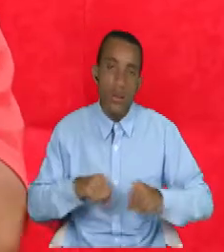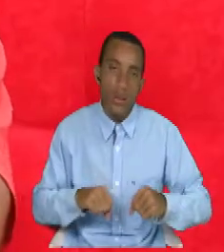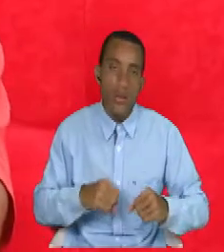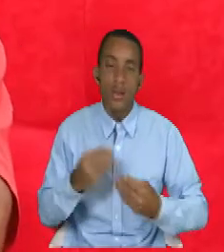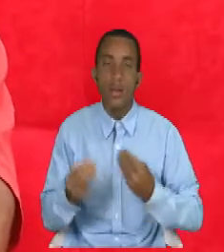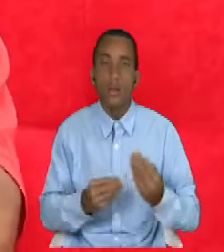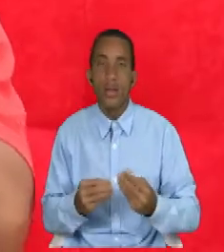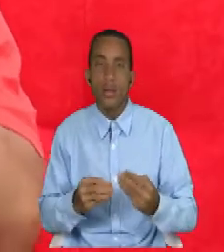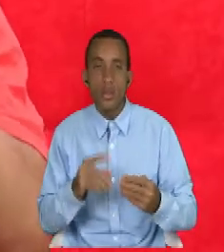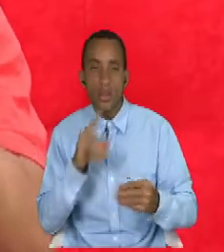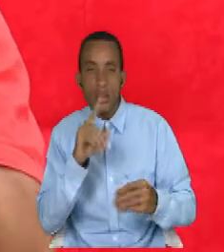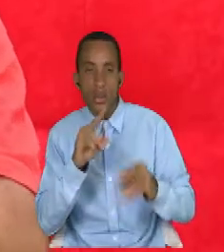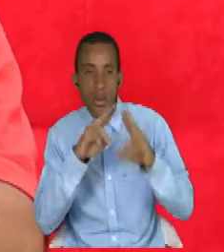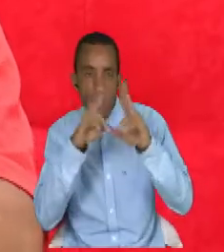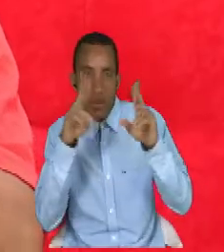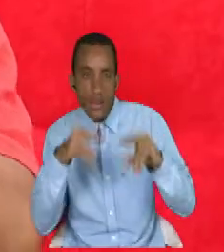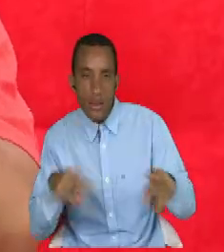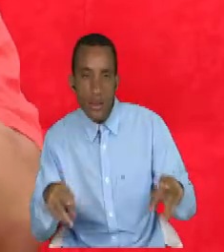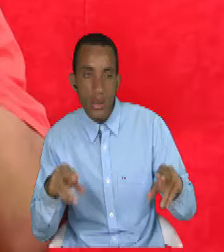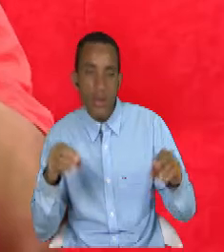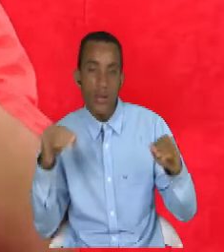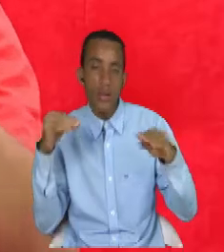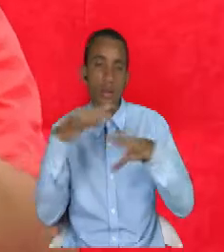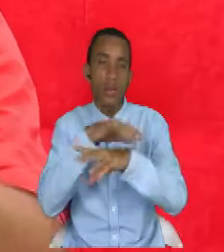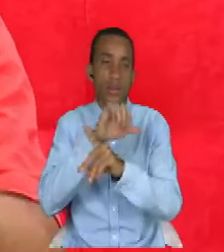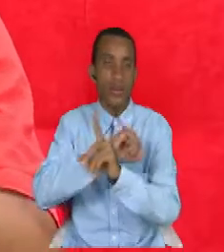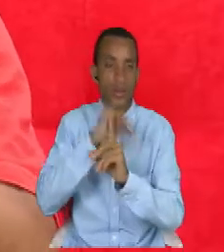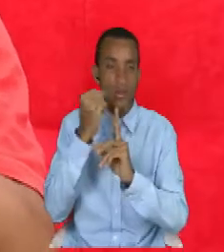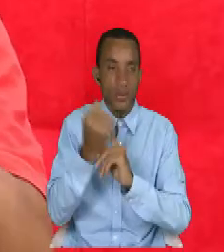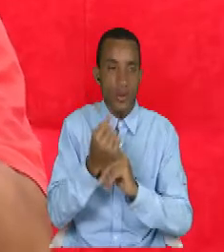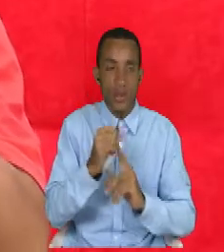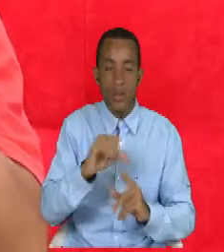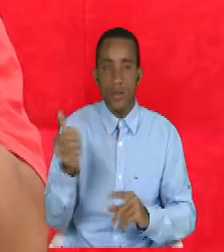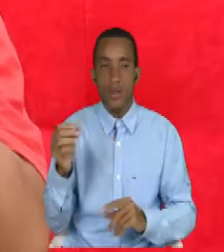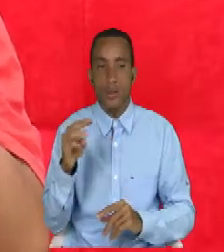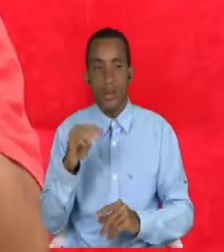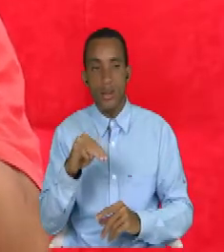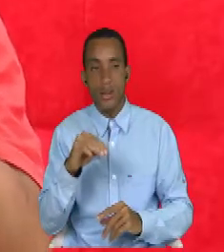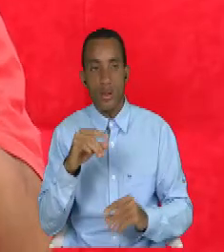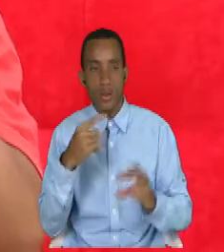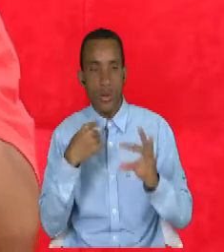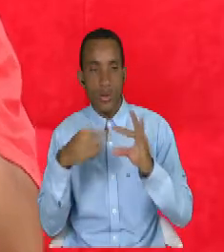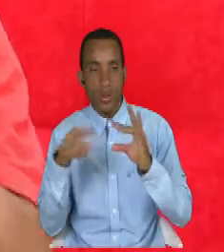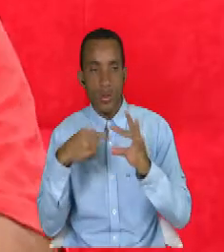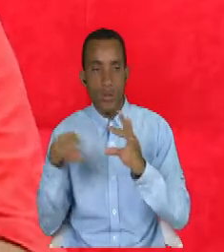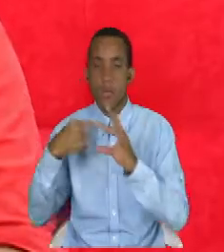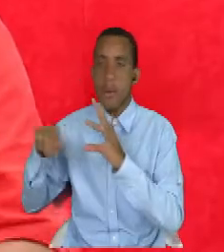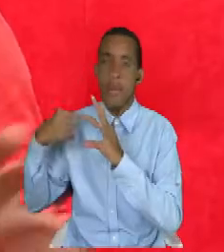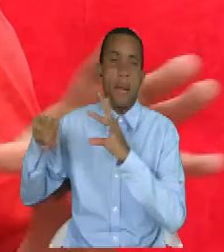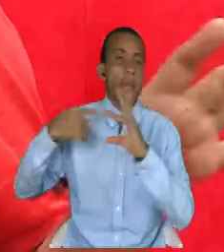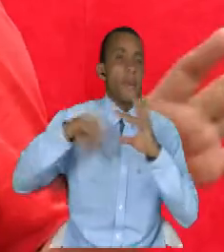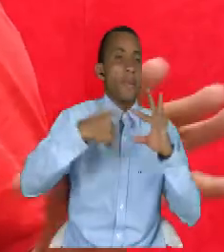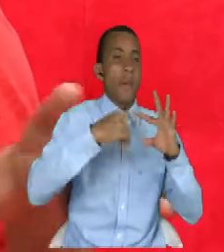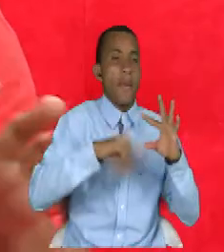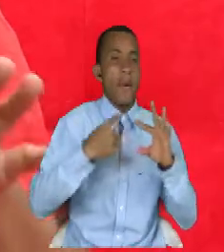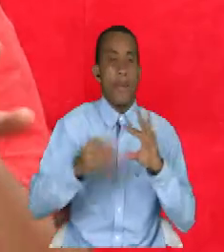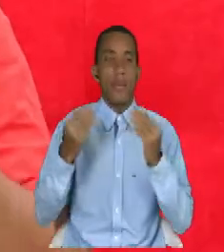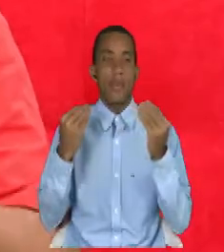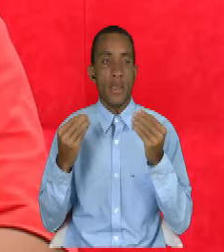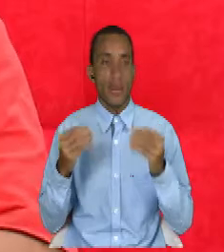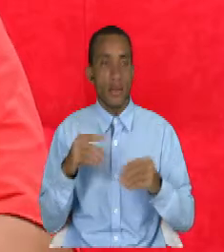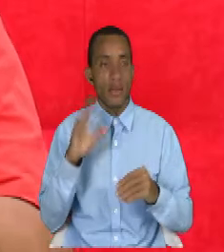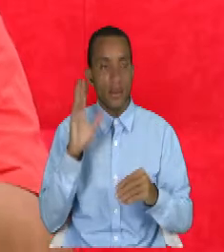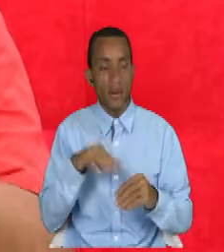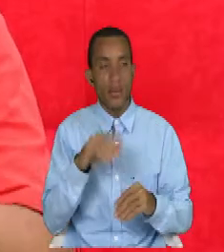plataformas tenemos y tenemos redes sociales y tenemos mailing que es correos masivos de acuerdo a la gestión de correo masivos no sé si han visto los de